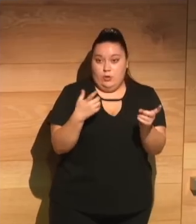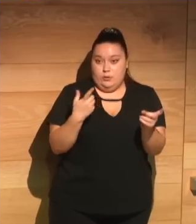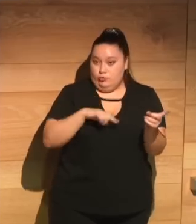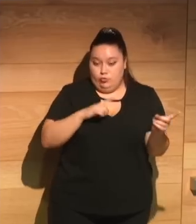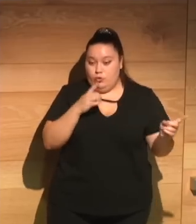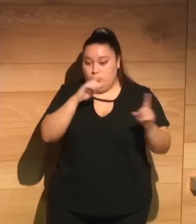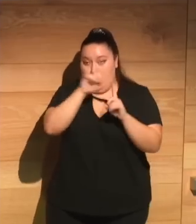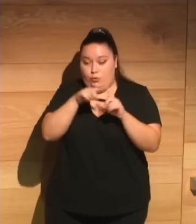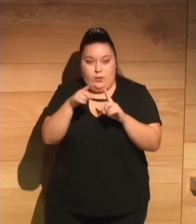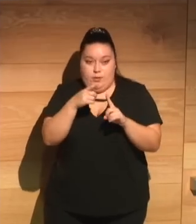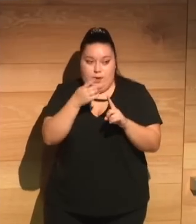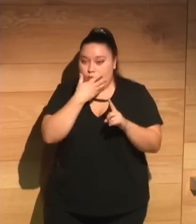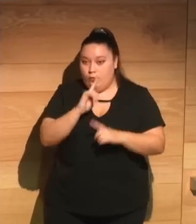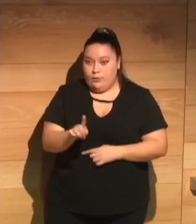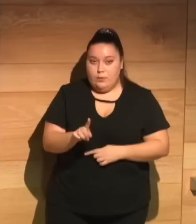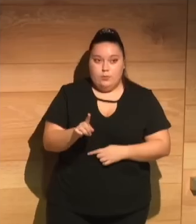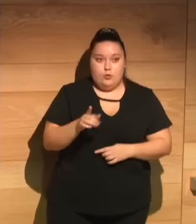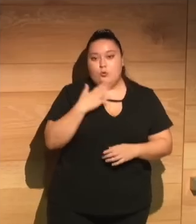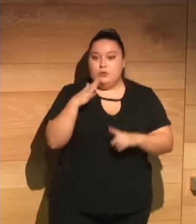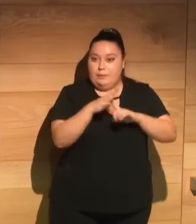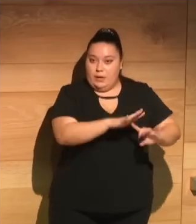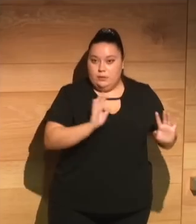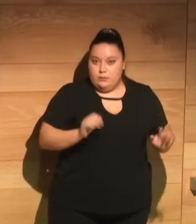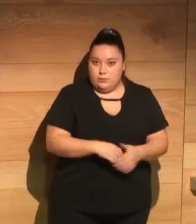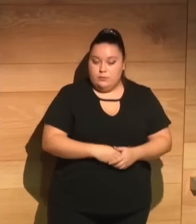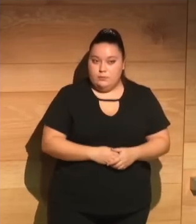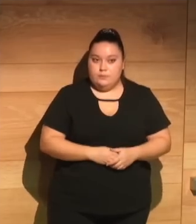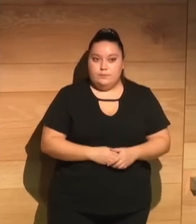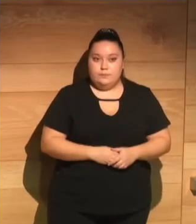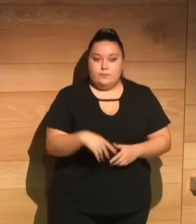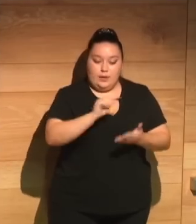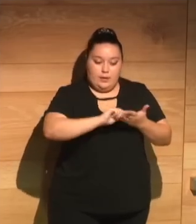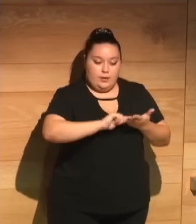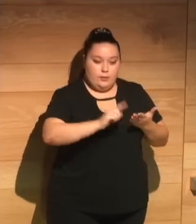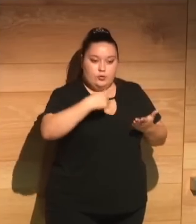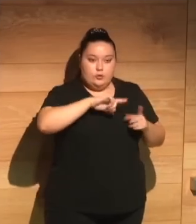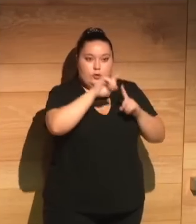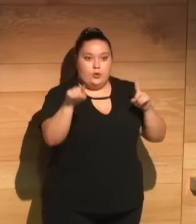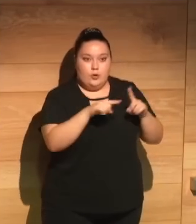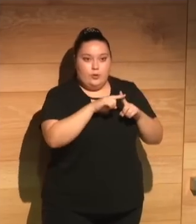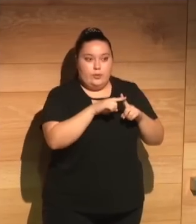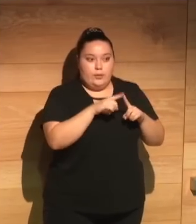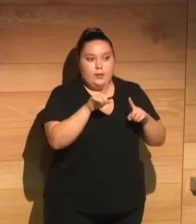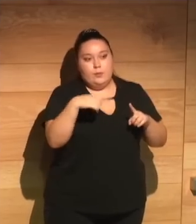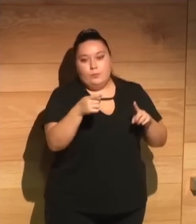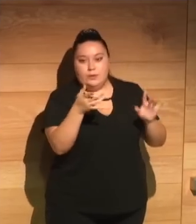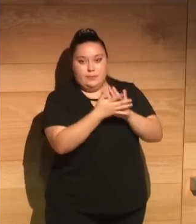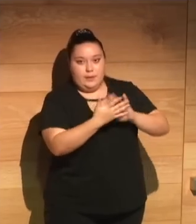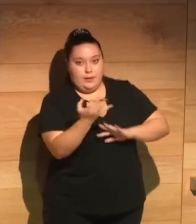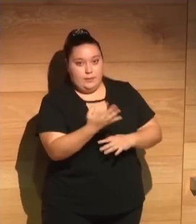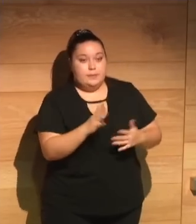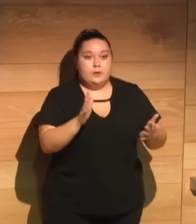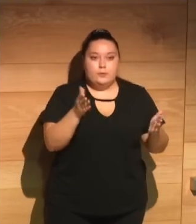O sea, claro, no, vivíamos al margen, vivíamos la especie de Amazonía que había ahí. Has apuntado lo de no conocíamos la rueda, luego tendrás que desarrollar esto.